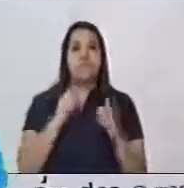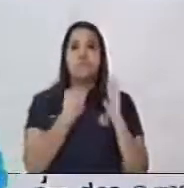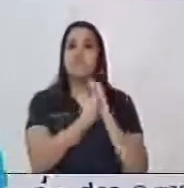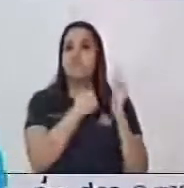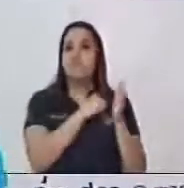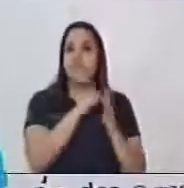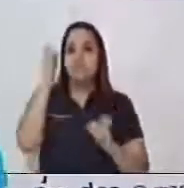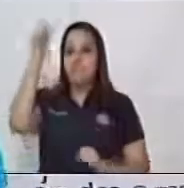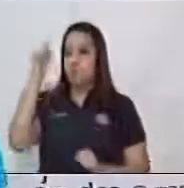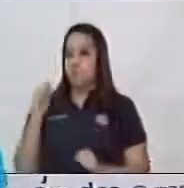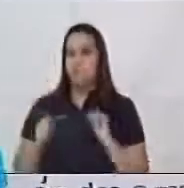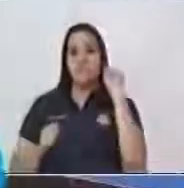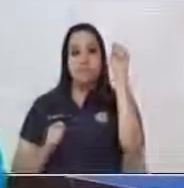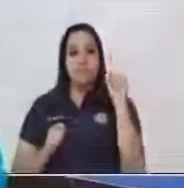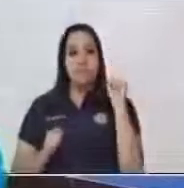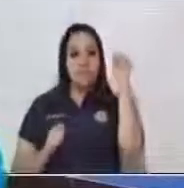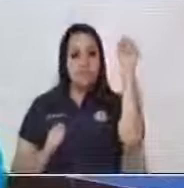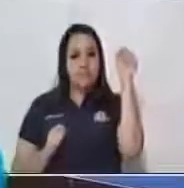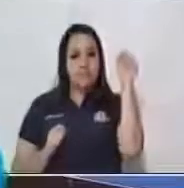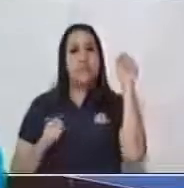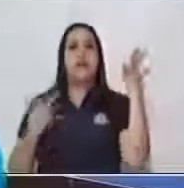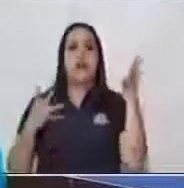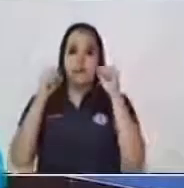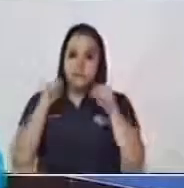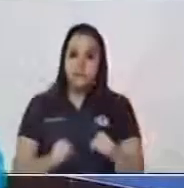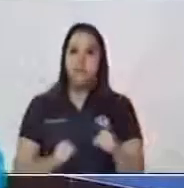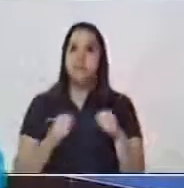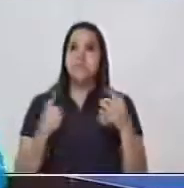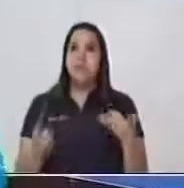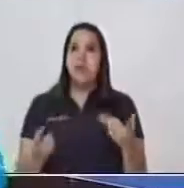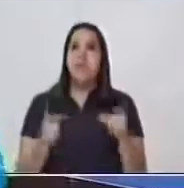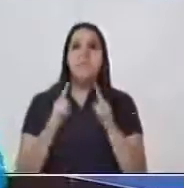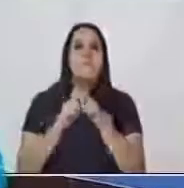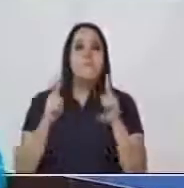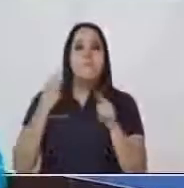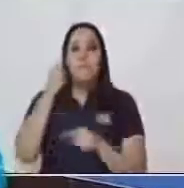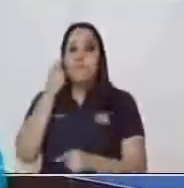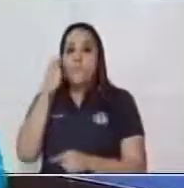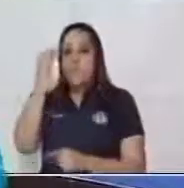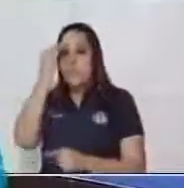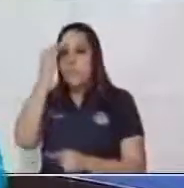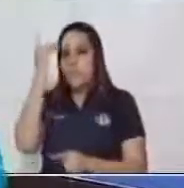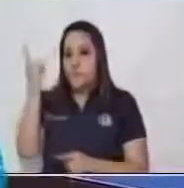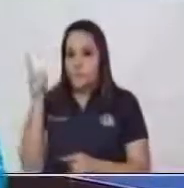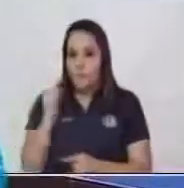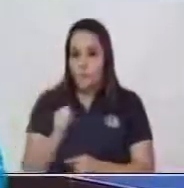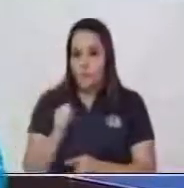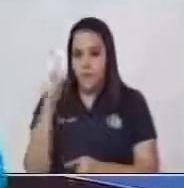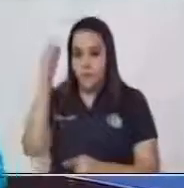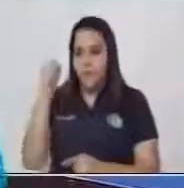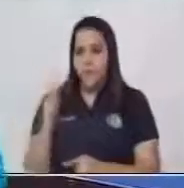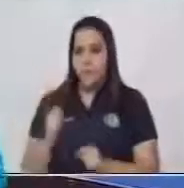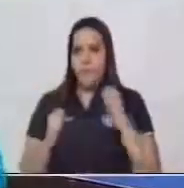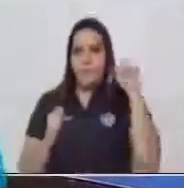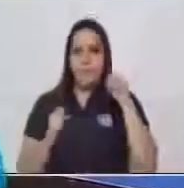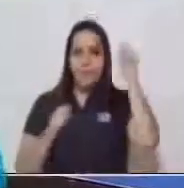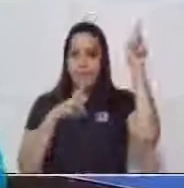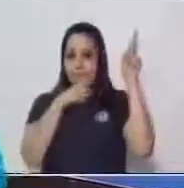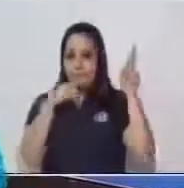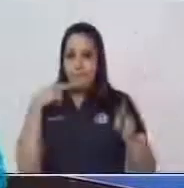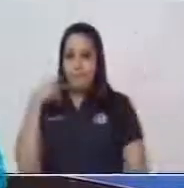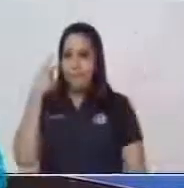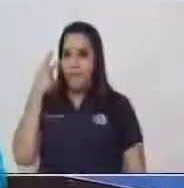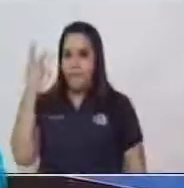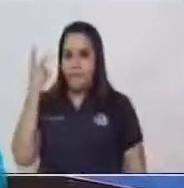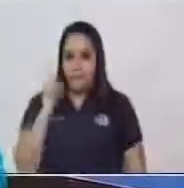de admiración para poder expresar dentro de estos mismos la idea de lo que